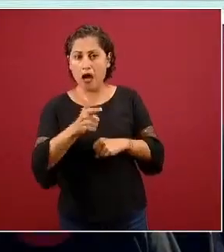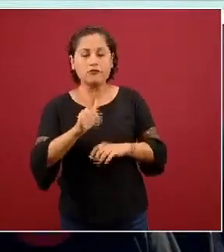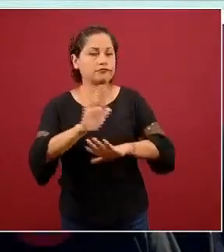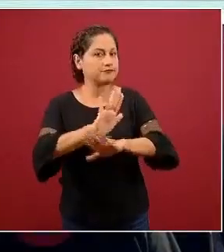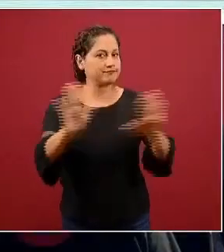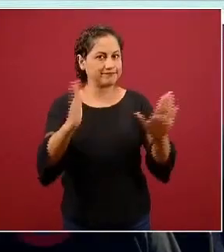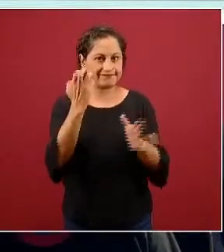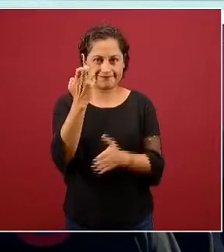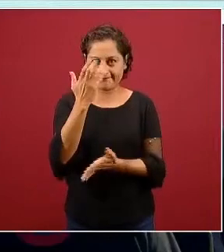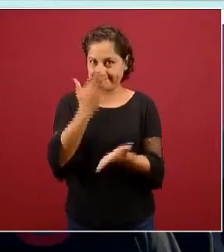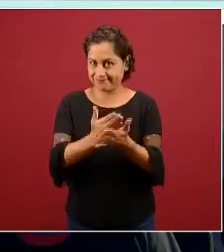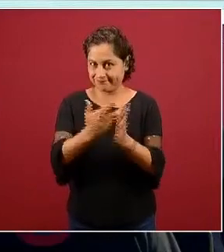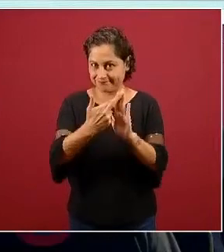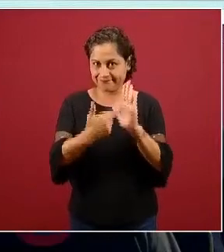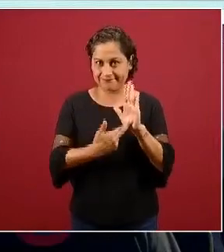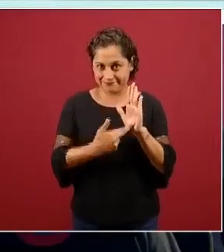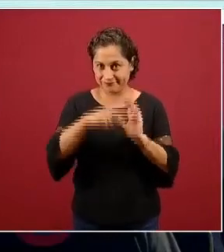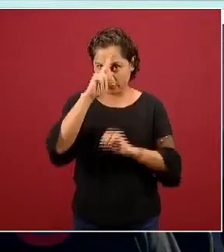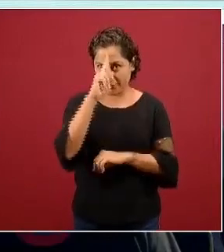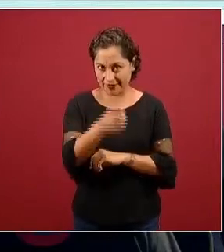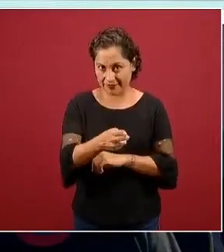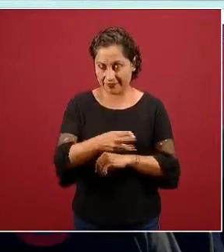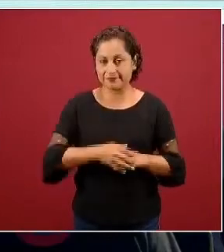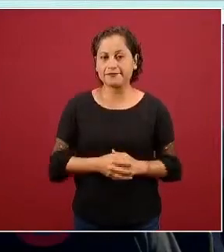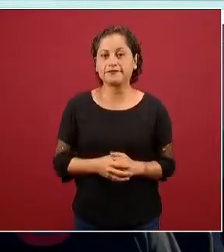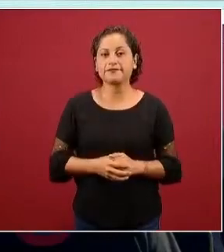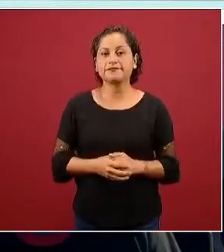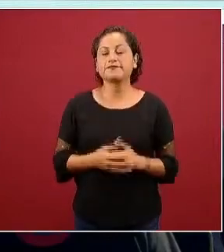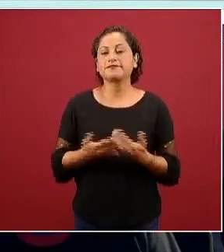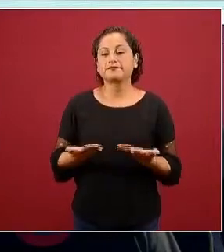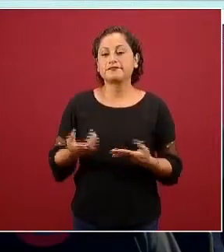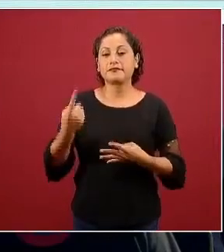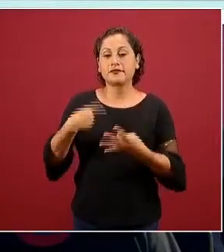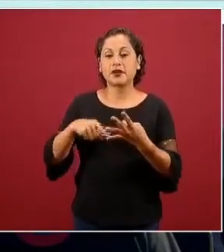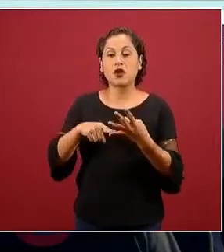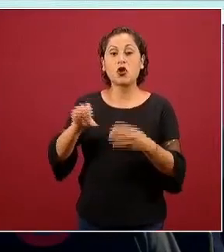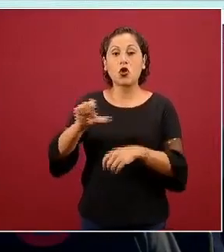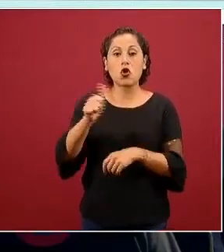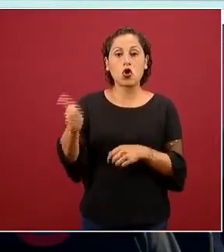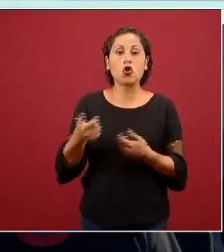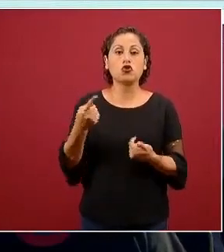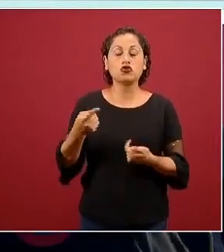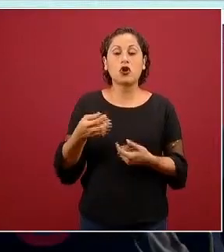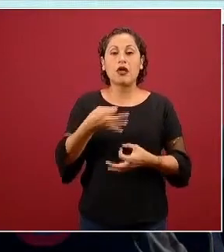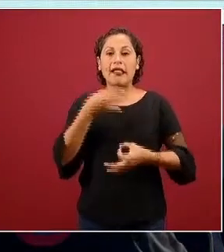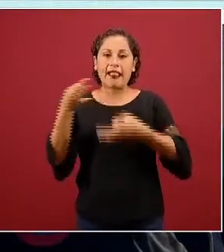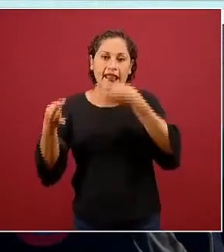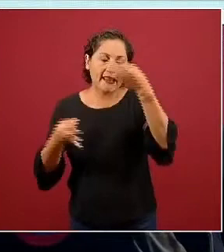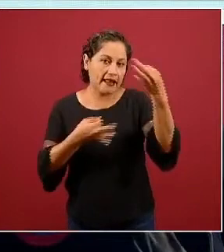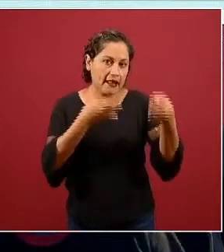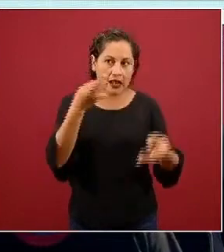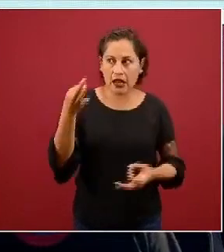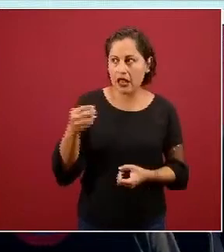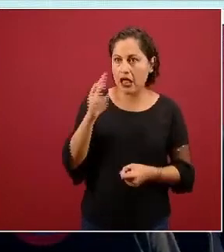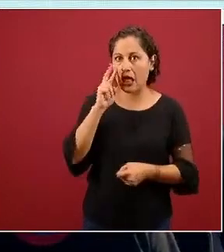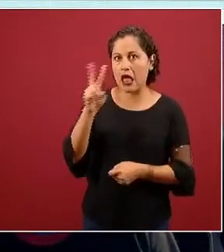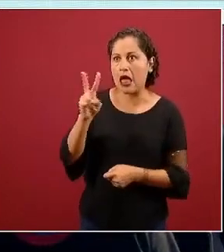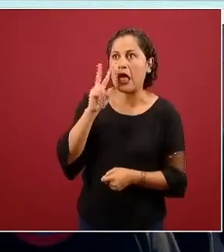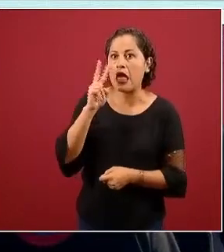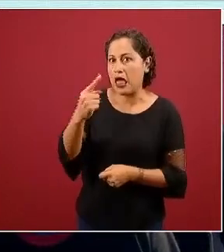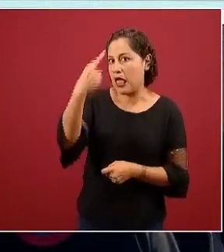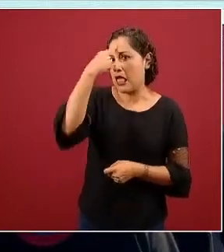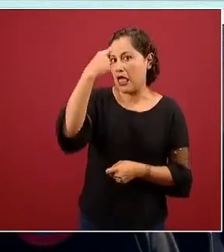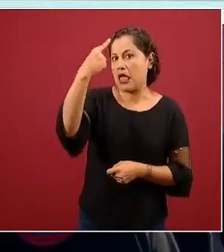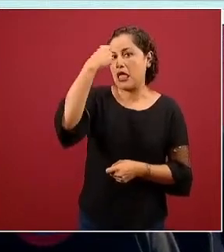redes sociales. Sí, caray, esto nada más incrementa la ansiedad y el enojo, pero no solo de los adolescentes, sino creo